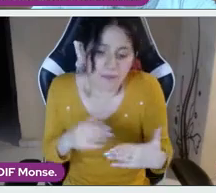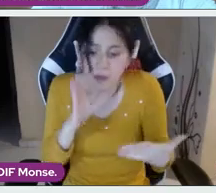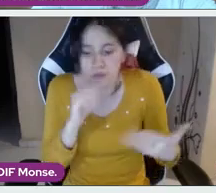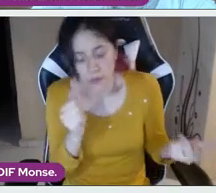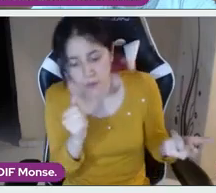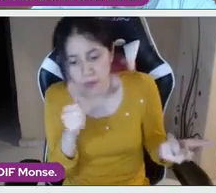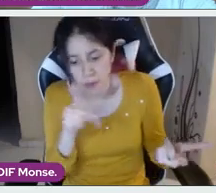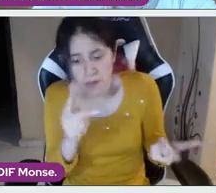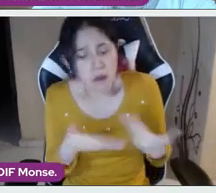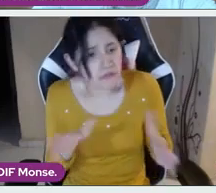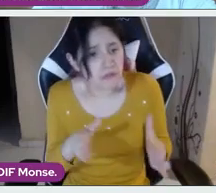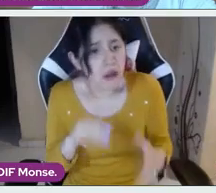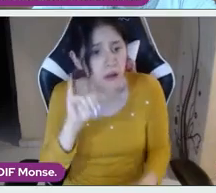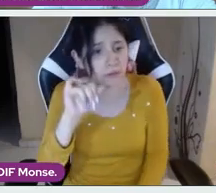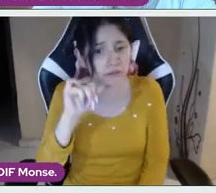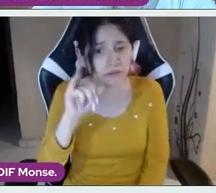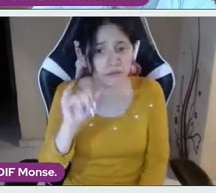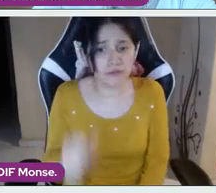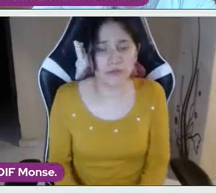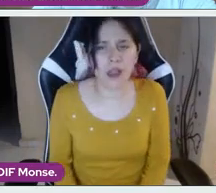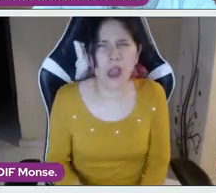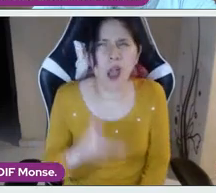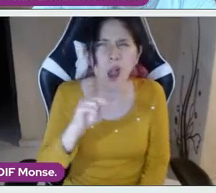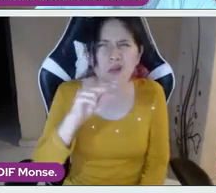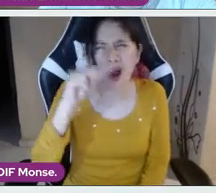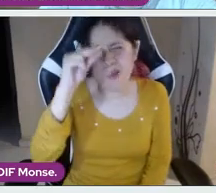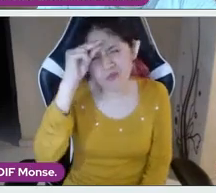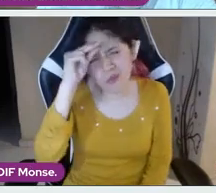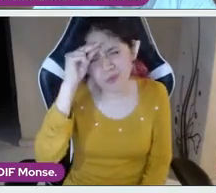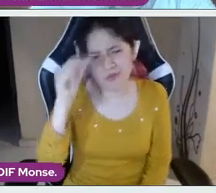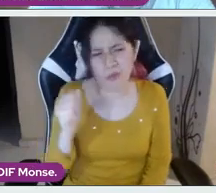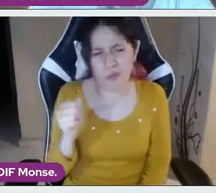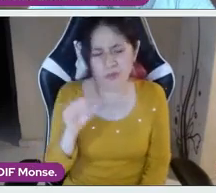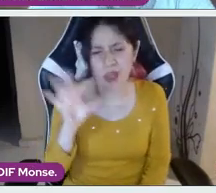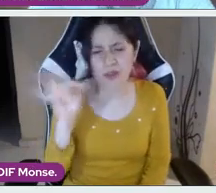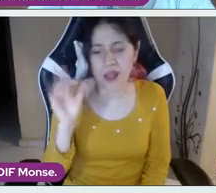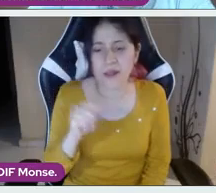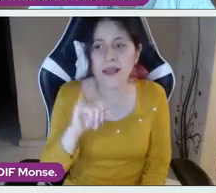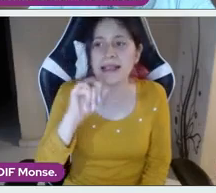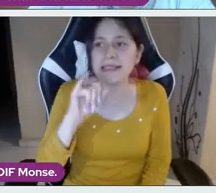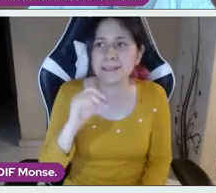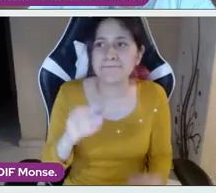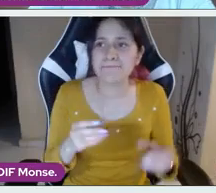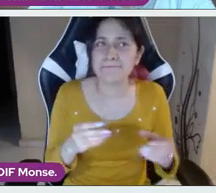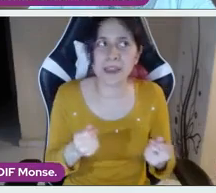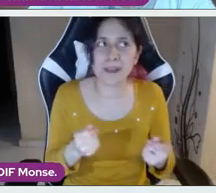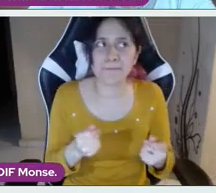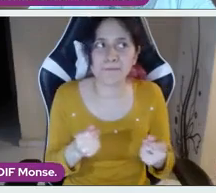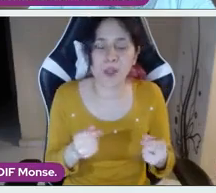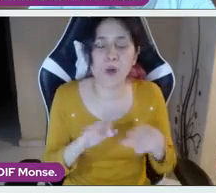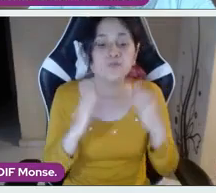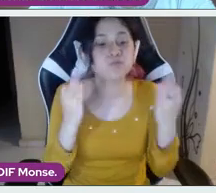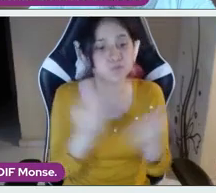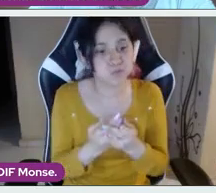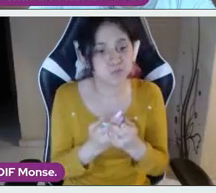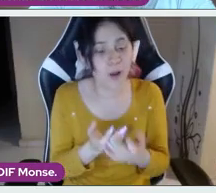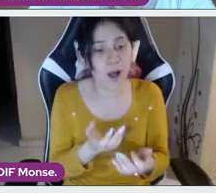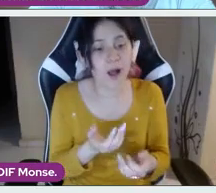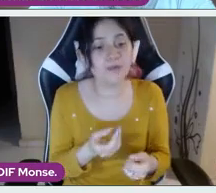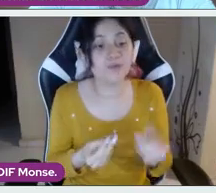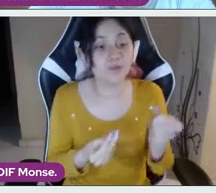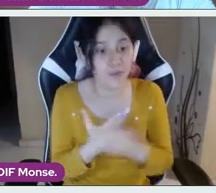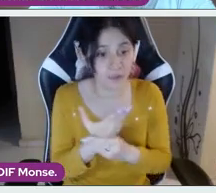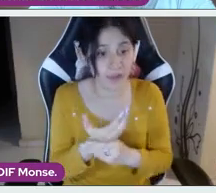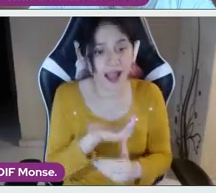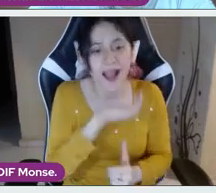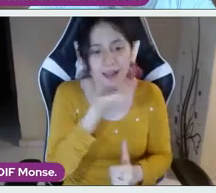mejor de inteligencia, hablemos de cuestiones resilientes que que las vas a necesitar, porque